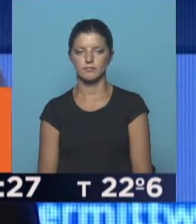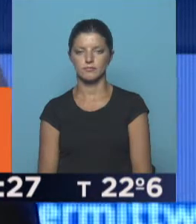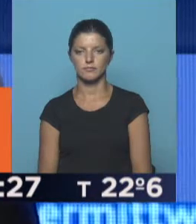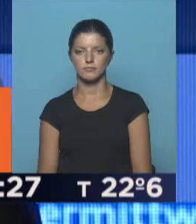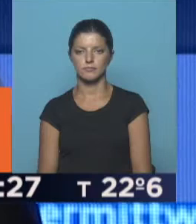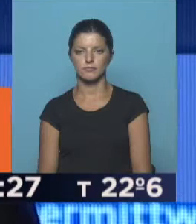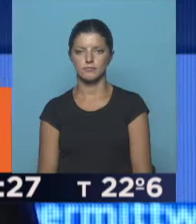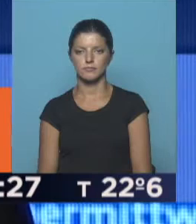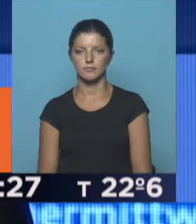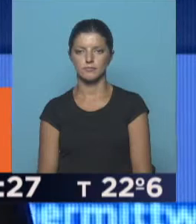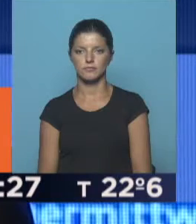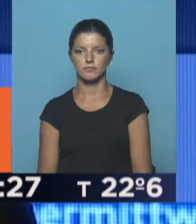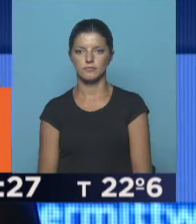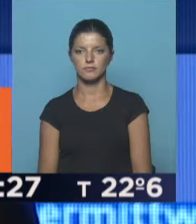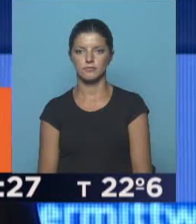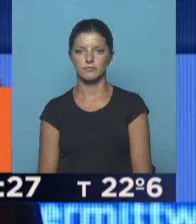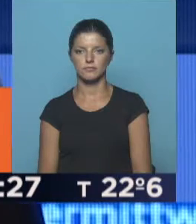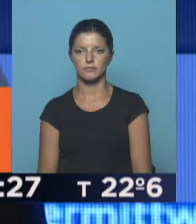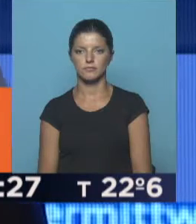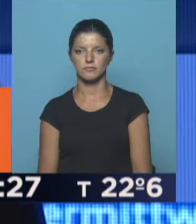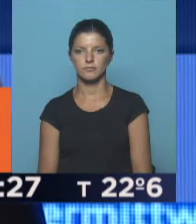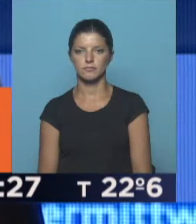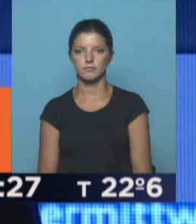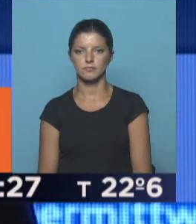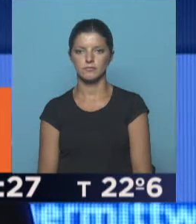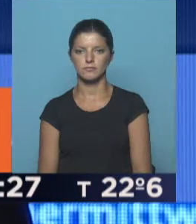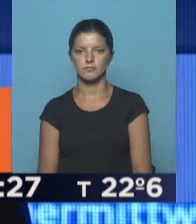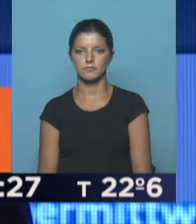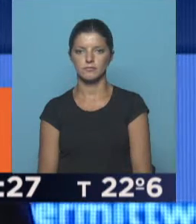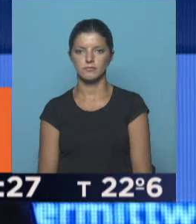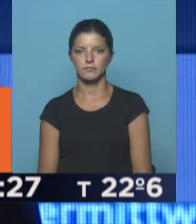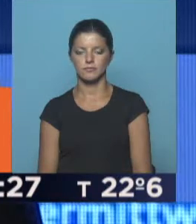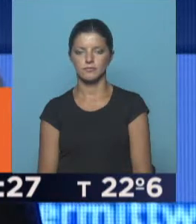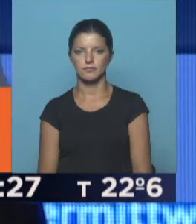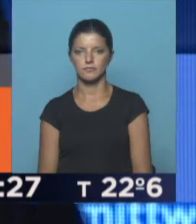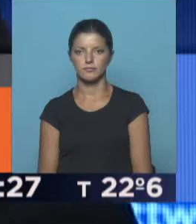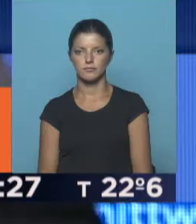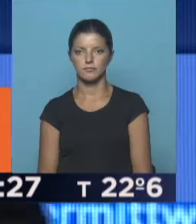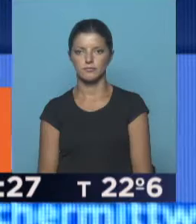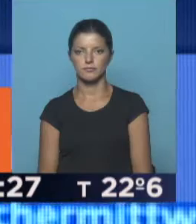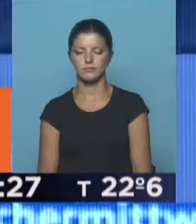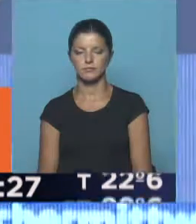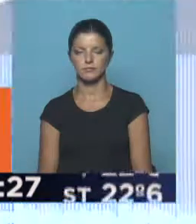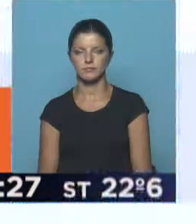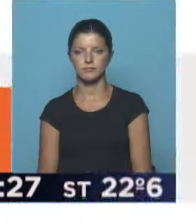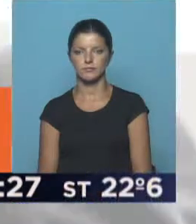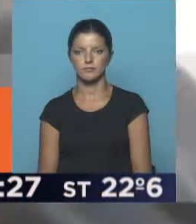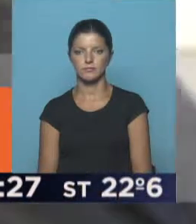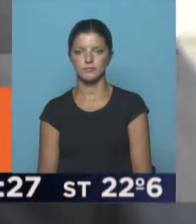euch, ich kenne niemand außer Angela Merkel, der Deutschland in diese Frage führen kann.